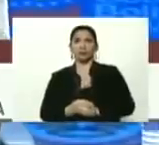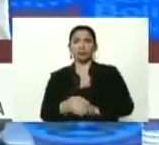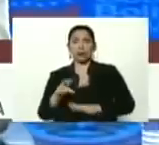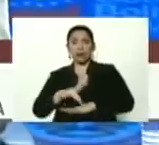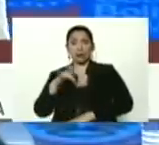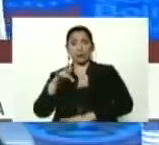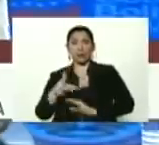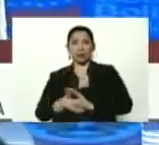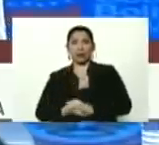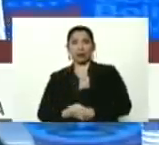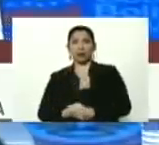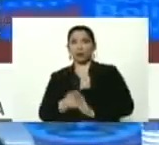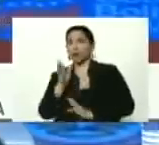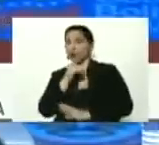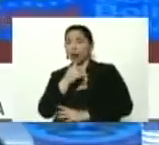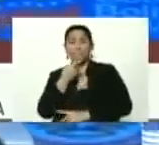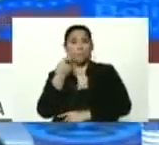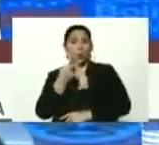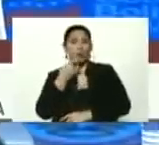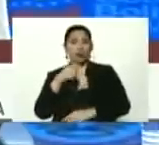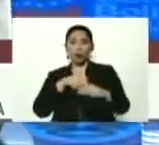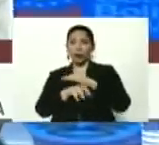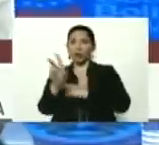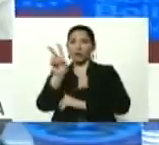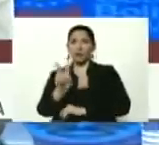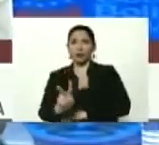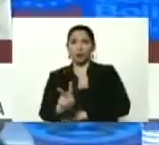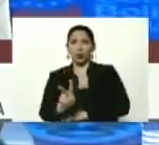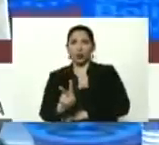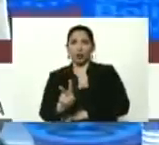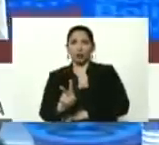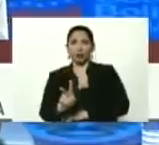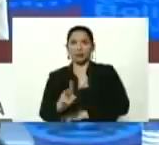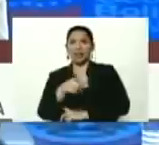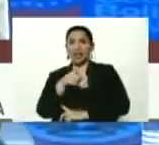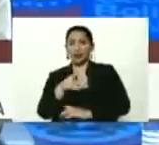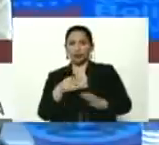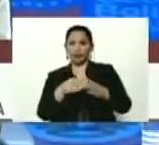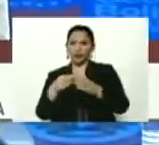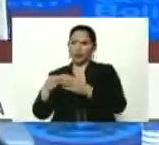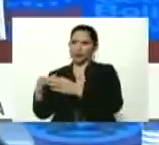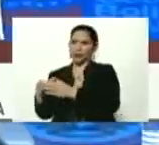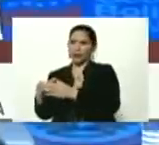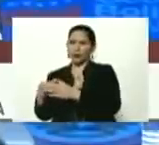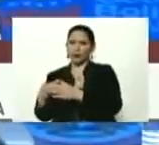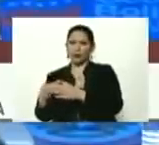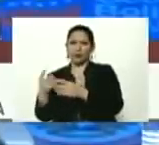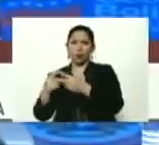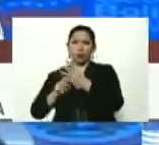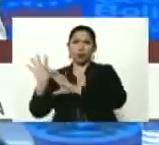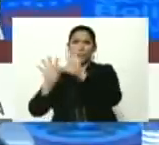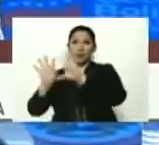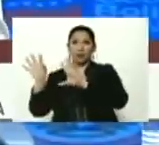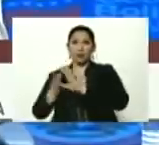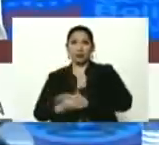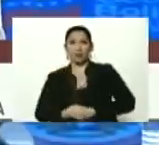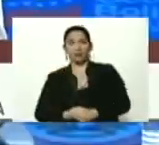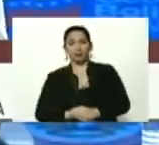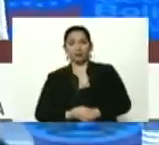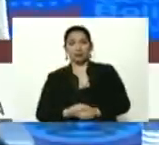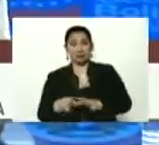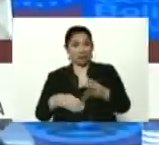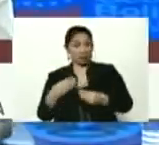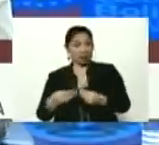extremistas que no son políticos en Venezuela, sino son realmente factores, agentes extranjeros que están validando